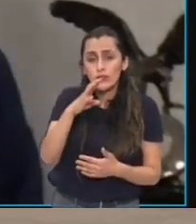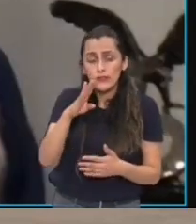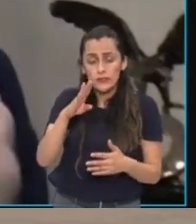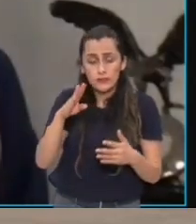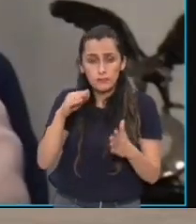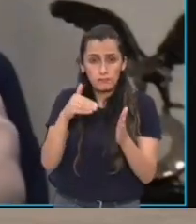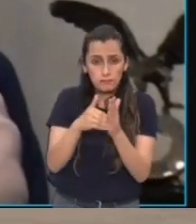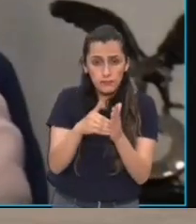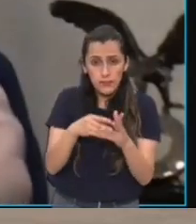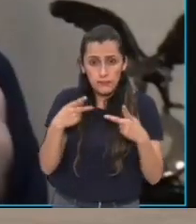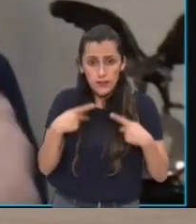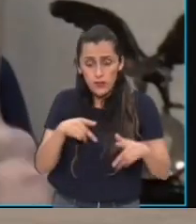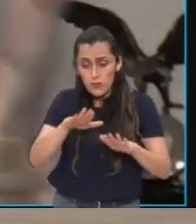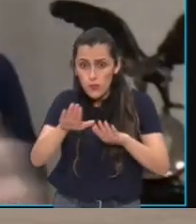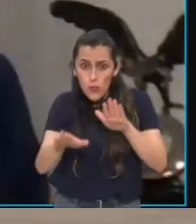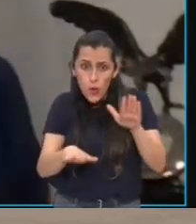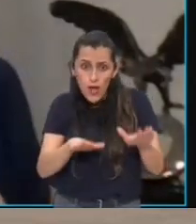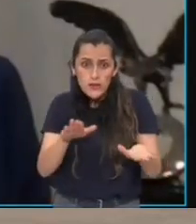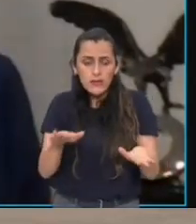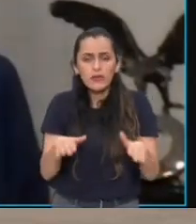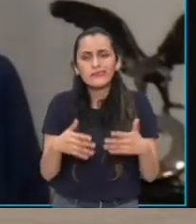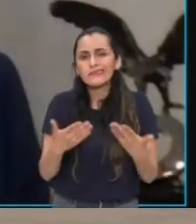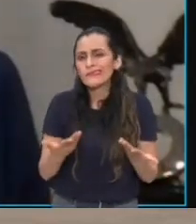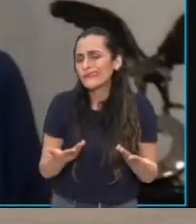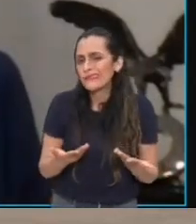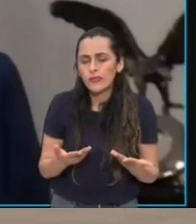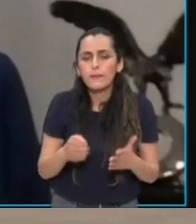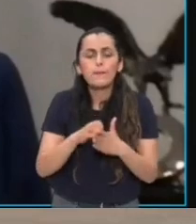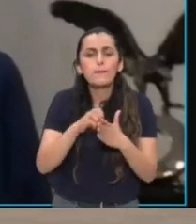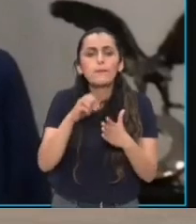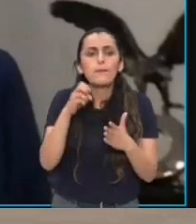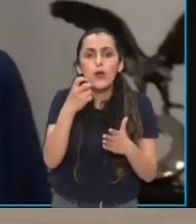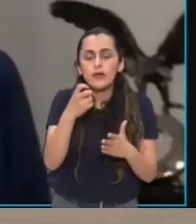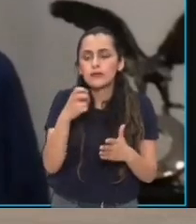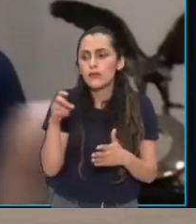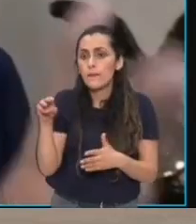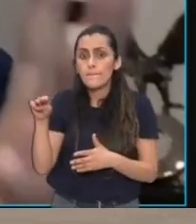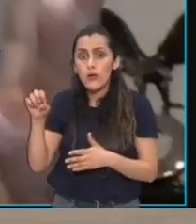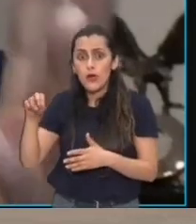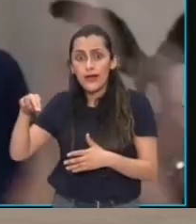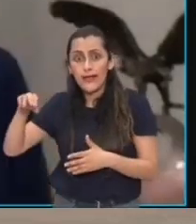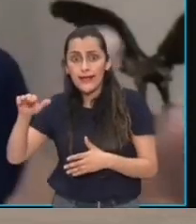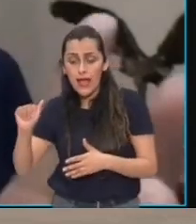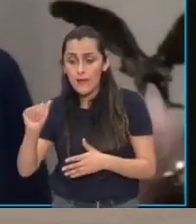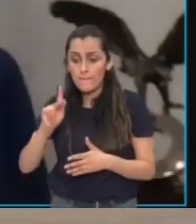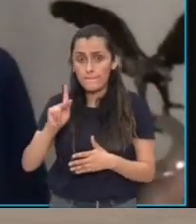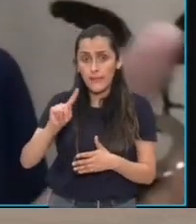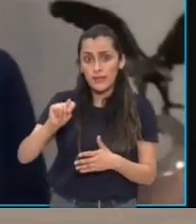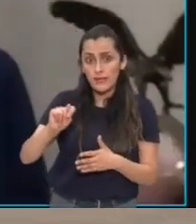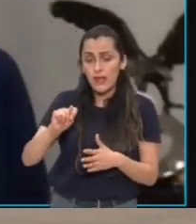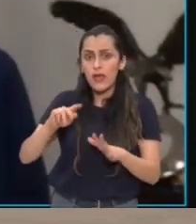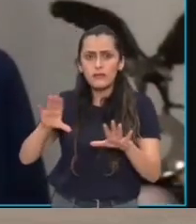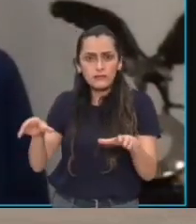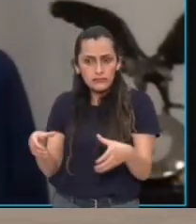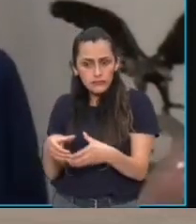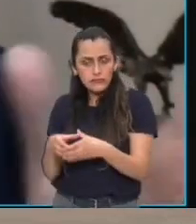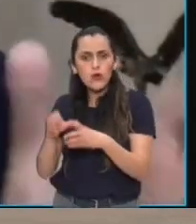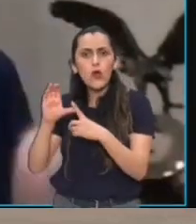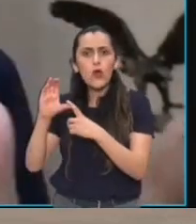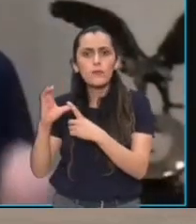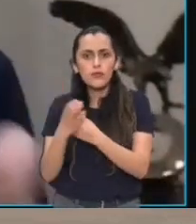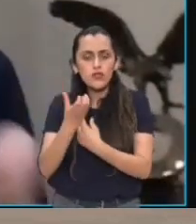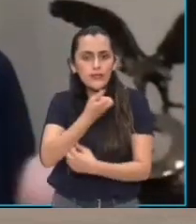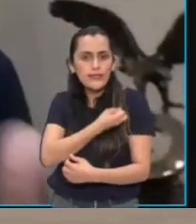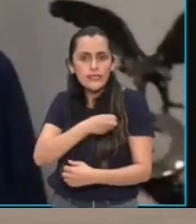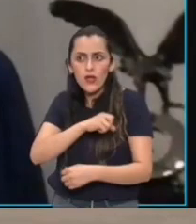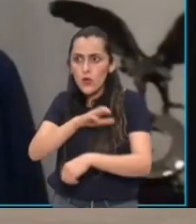Ni una sola ocasión Morena y los simbiontes, como el Partido del Trabajo, quisieron que sesionáramos formalmente en la Comisión de Salud para ver lo